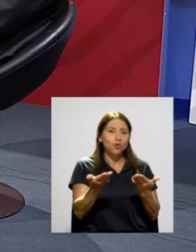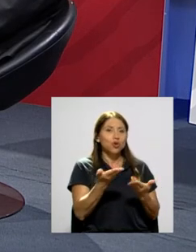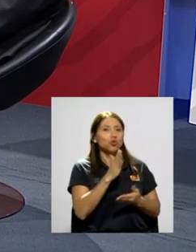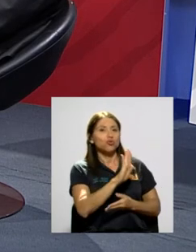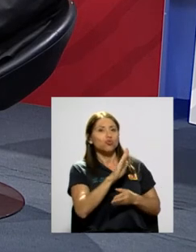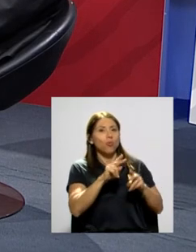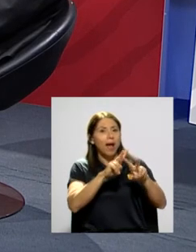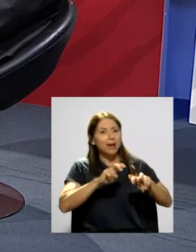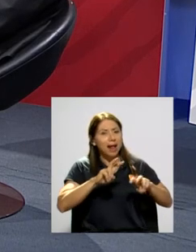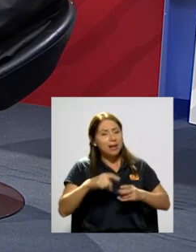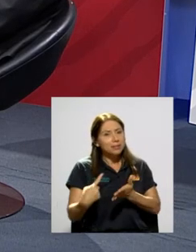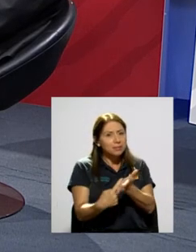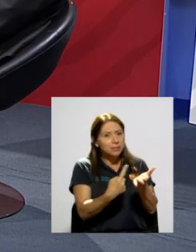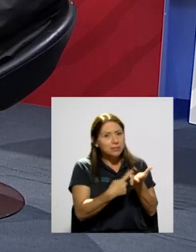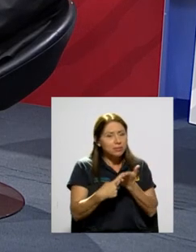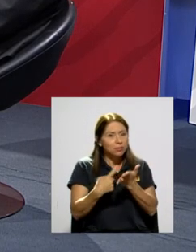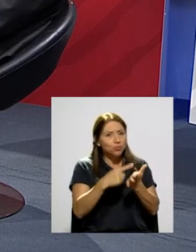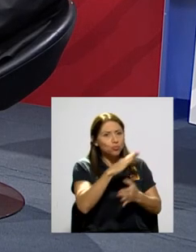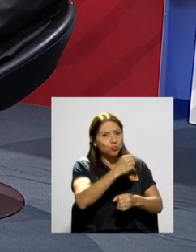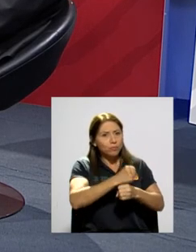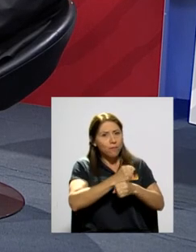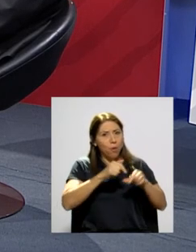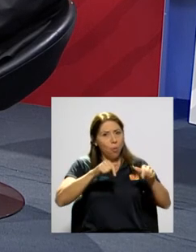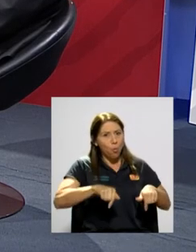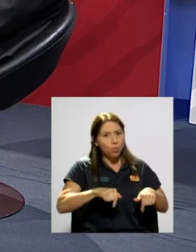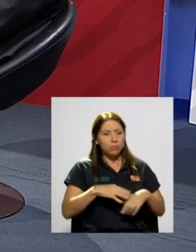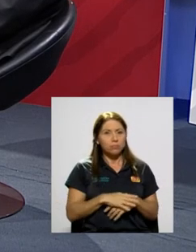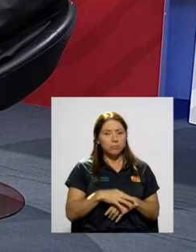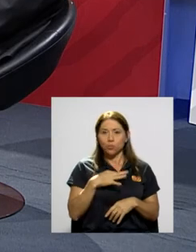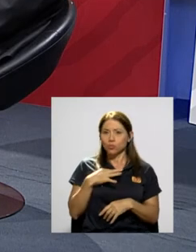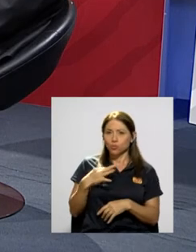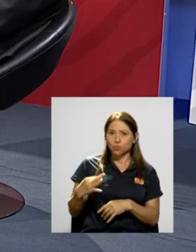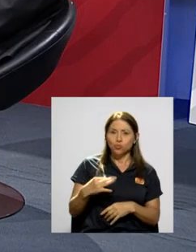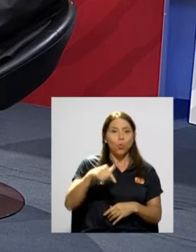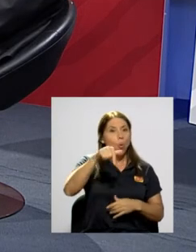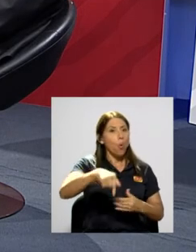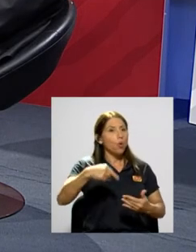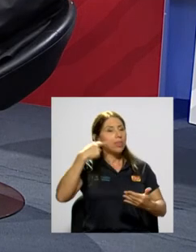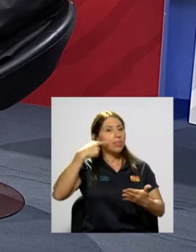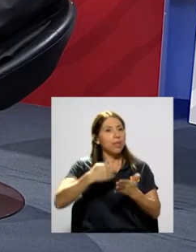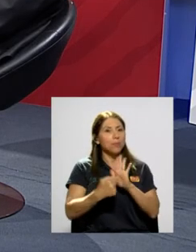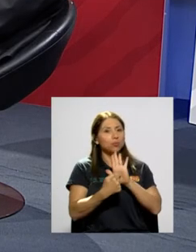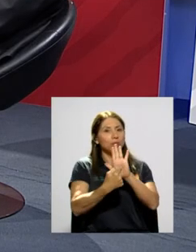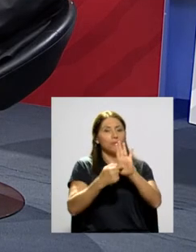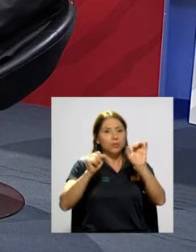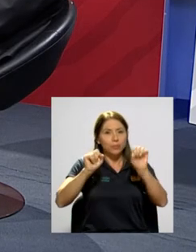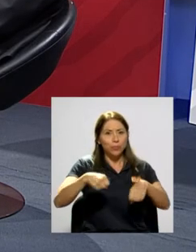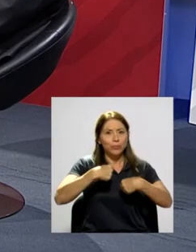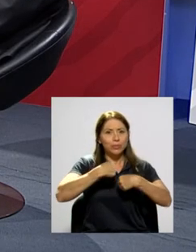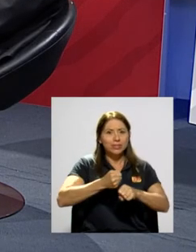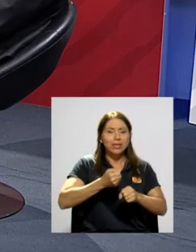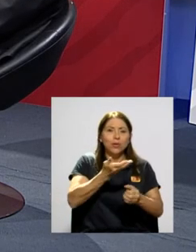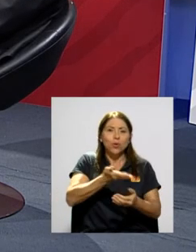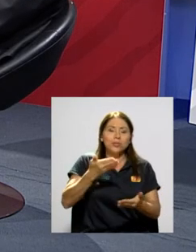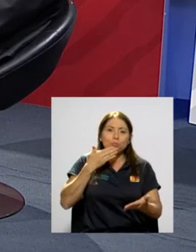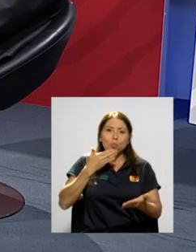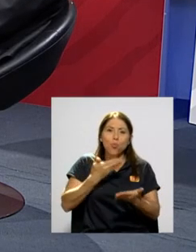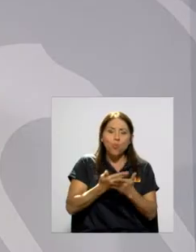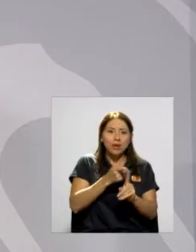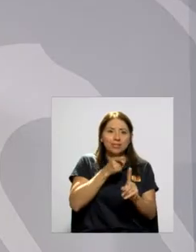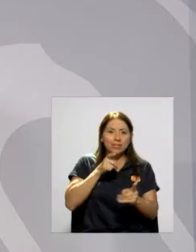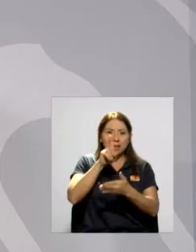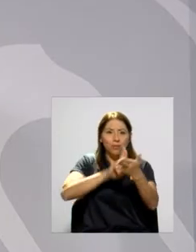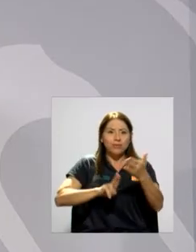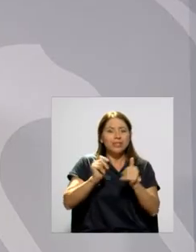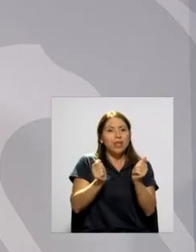y sus aportes el día de hoy. Mucho verdaderamente gusto. Creo que hoy demostramos que podemos hacer cosas muy, muy buenas desde la universidad,